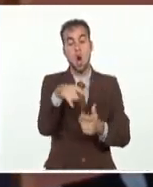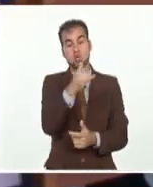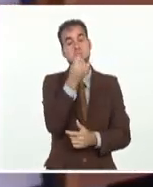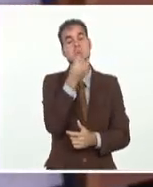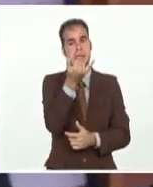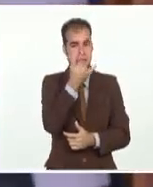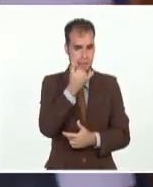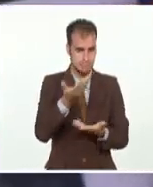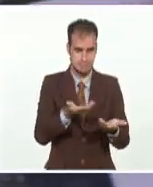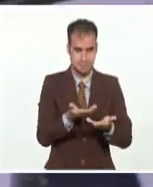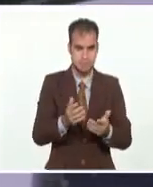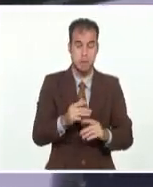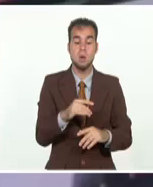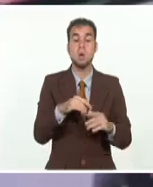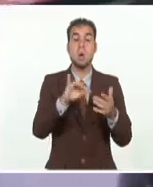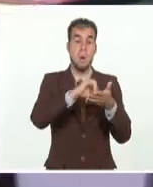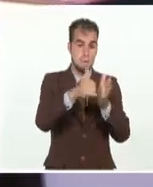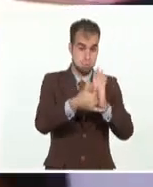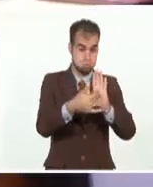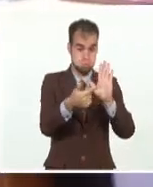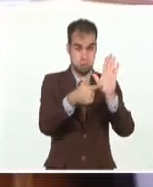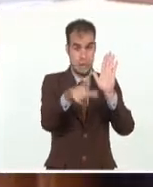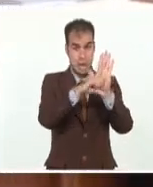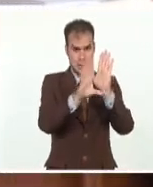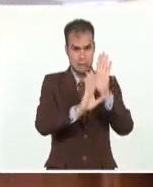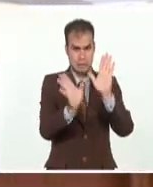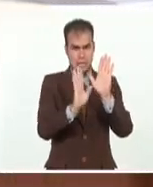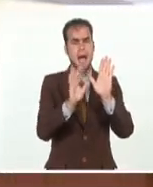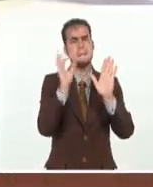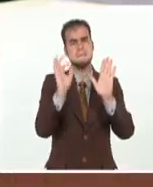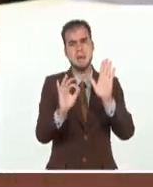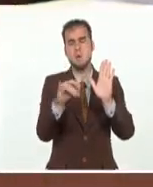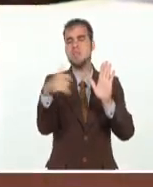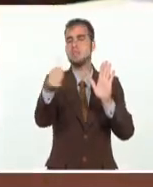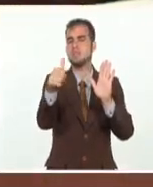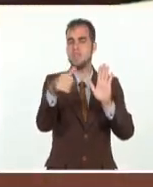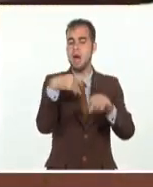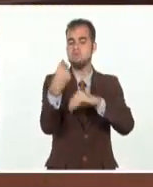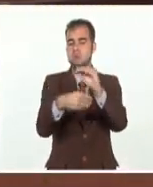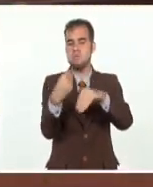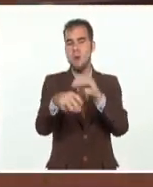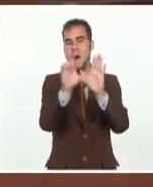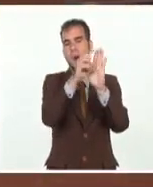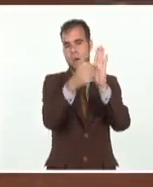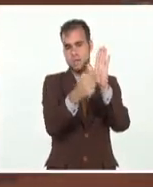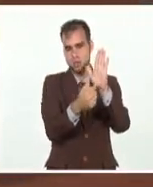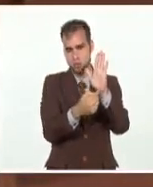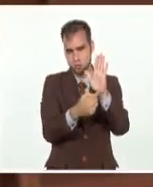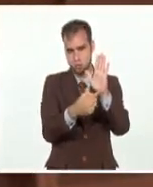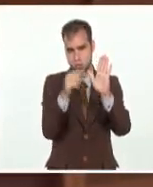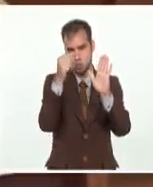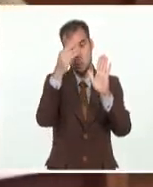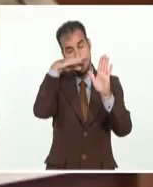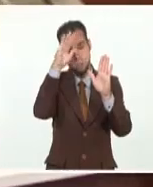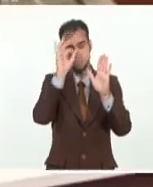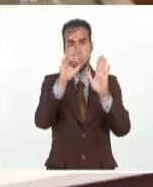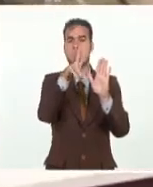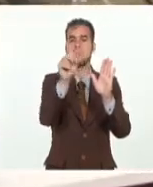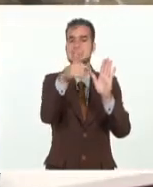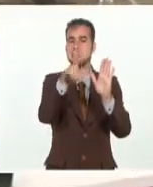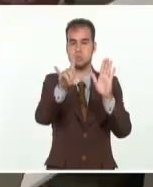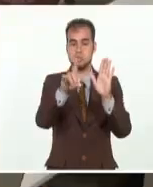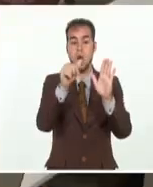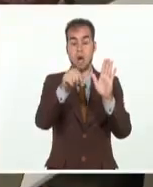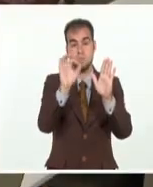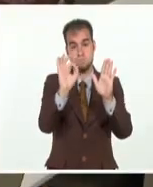Estos anteproyectos de leyes obedecen a la disposición transitoria décima de la Constitución de la República, que encomendó al Consejo de Gobierno